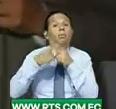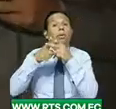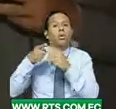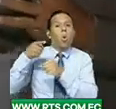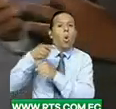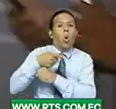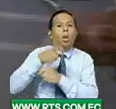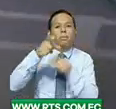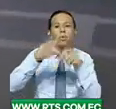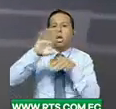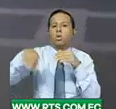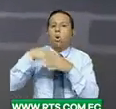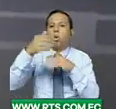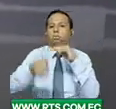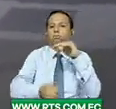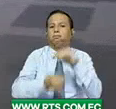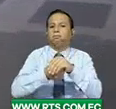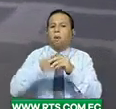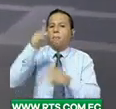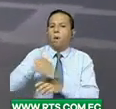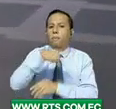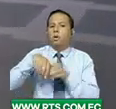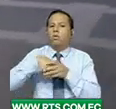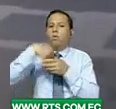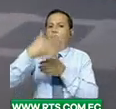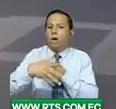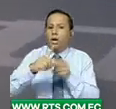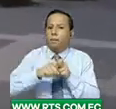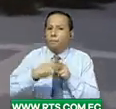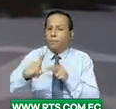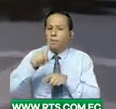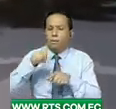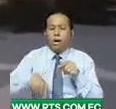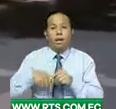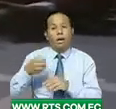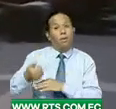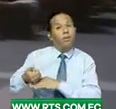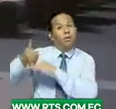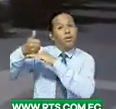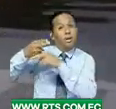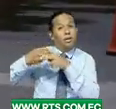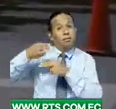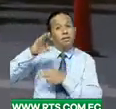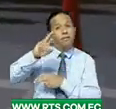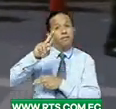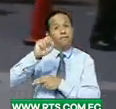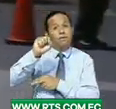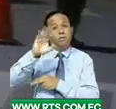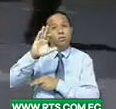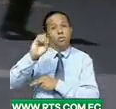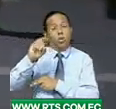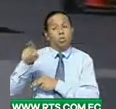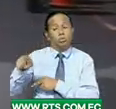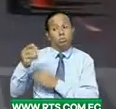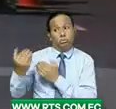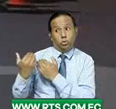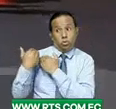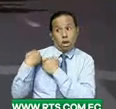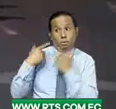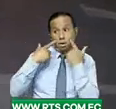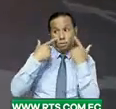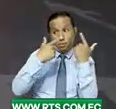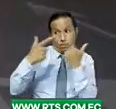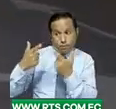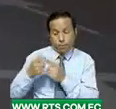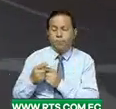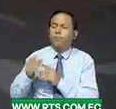Guayas, específicamente donde nos encontramos aquí con el general Fausto Buenaño, encargado de estos controles que se van a realizar en